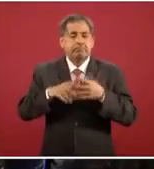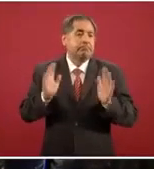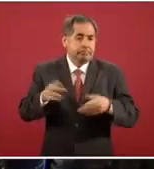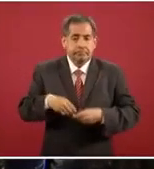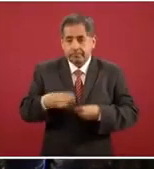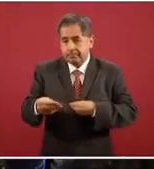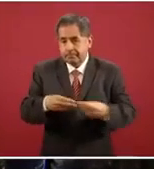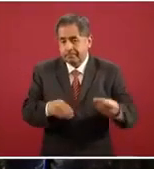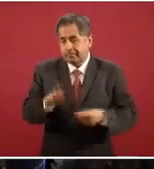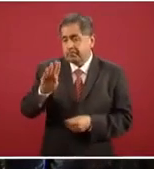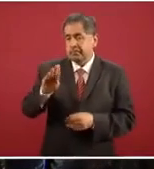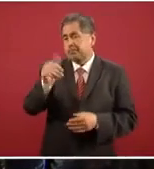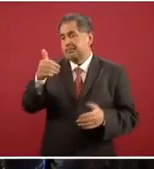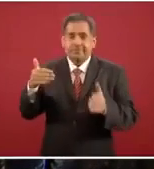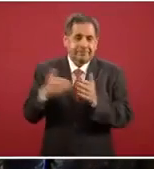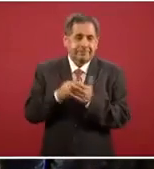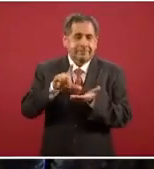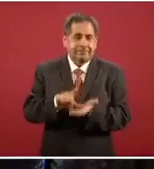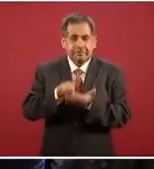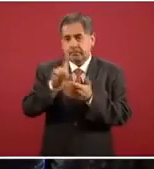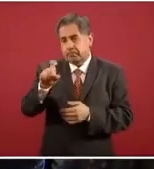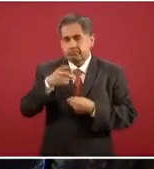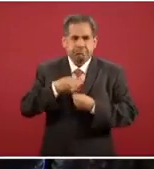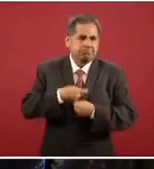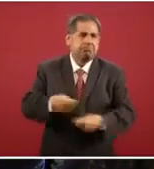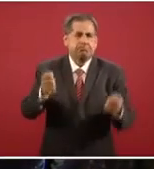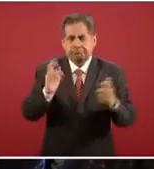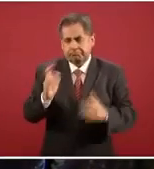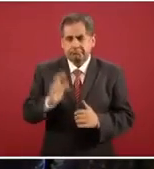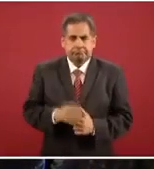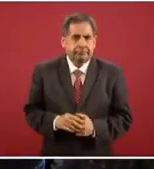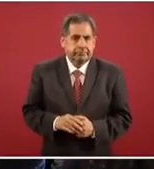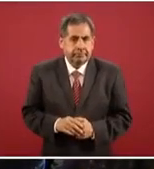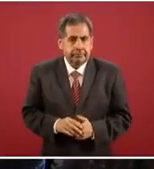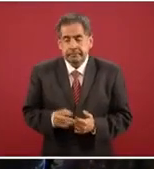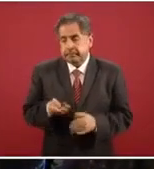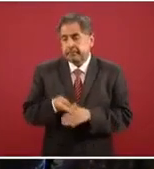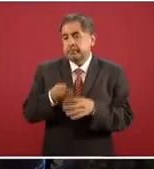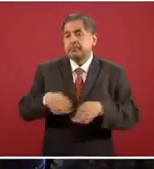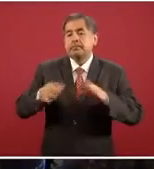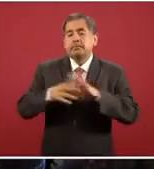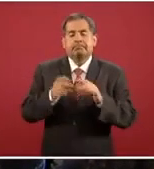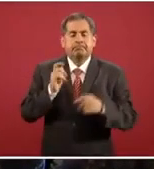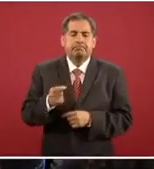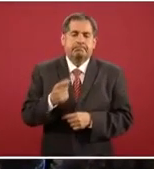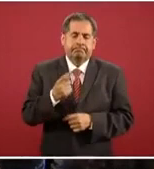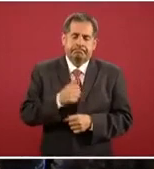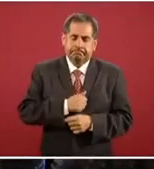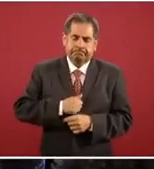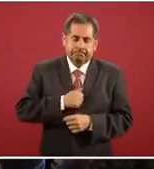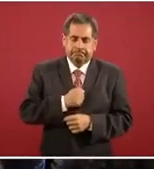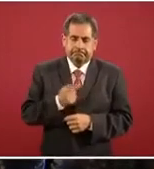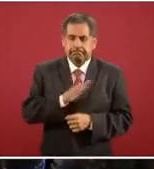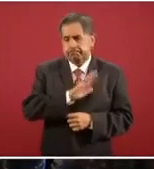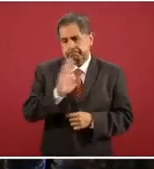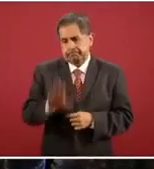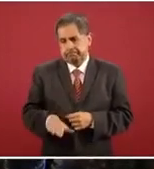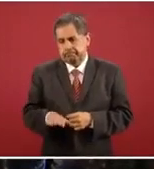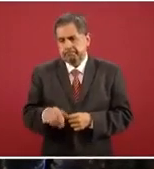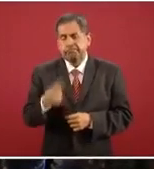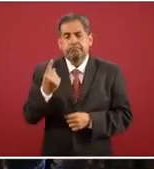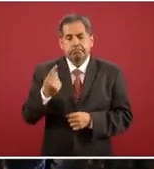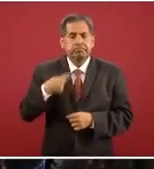de 96 mil litros de agua es importante mencionar que se registró el fallecimiento de una persona